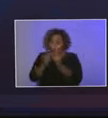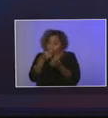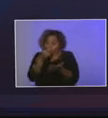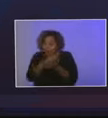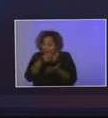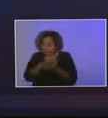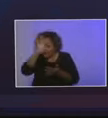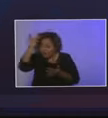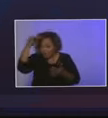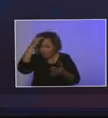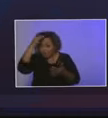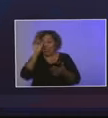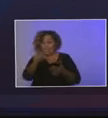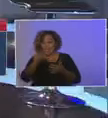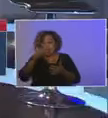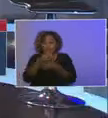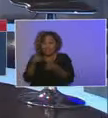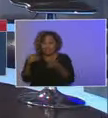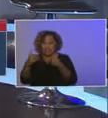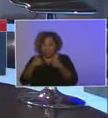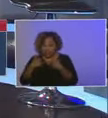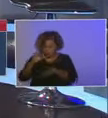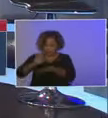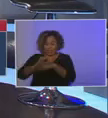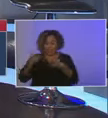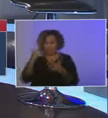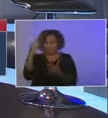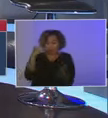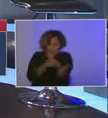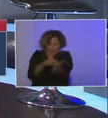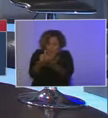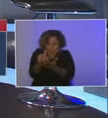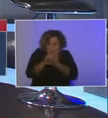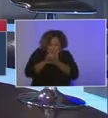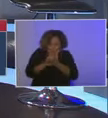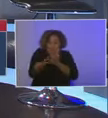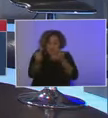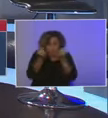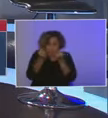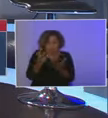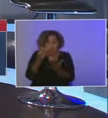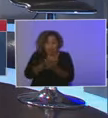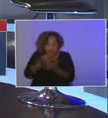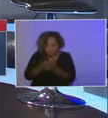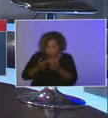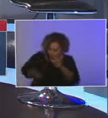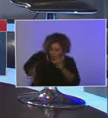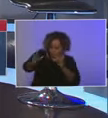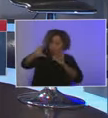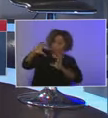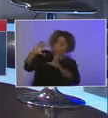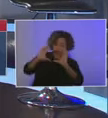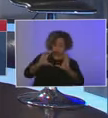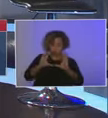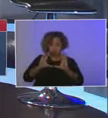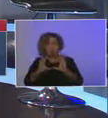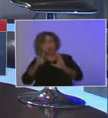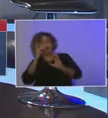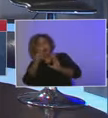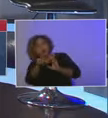federales. Esa es la oficina que ha tenido a cargo los 3.000 millones de dólares para poder distribuirlo, subastar ese